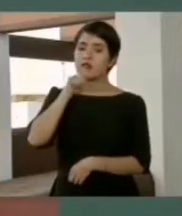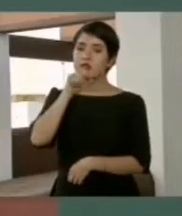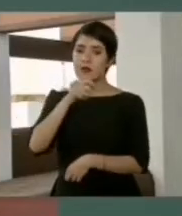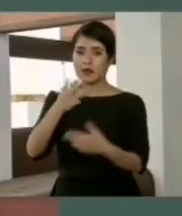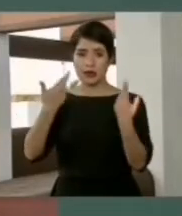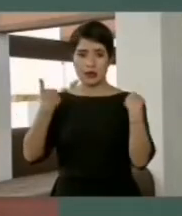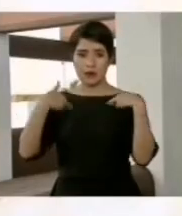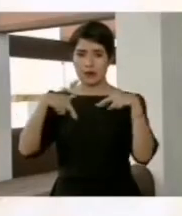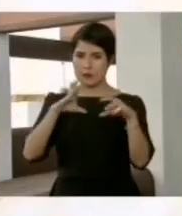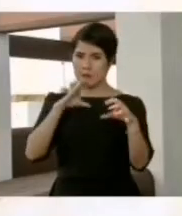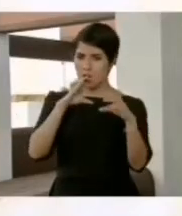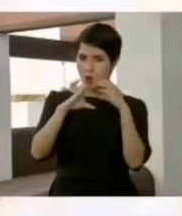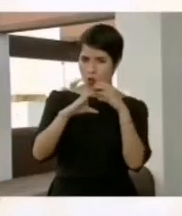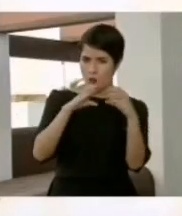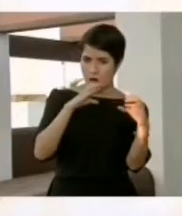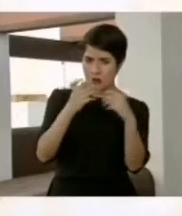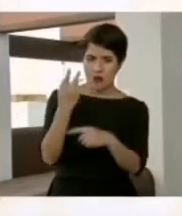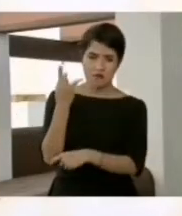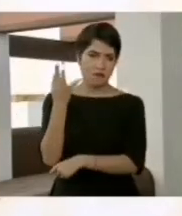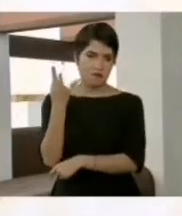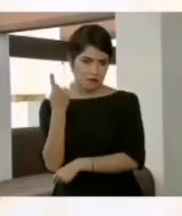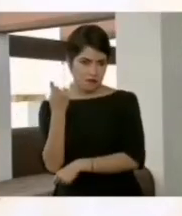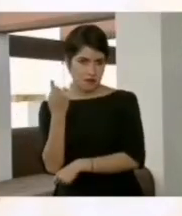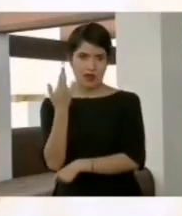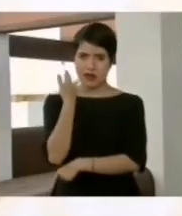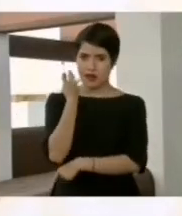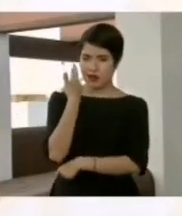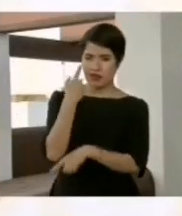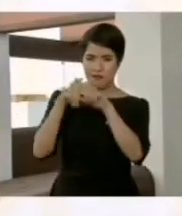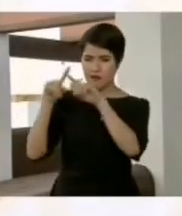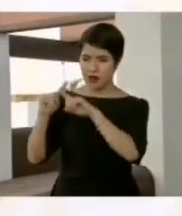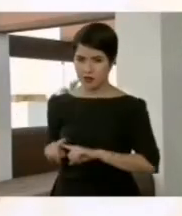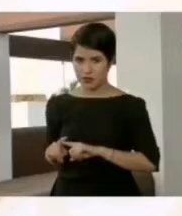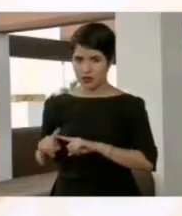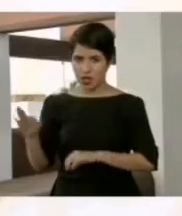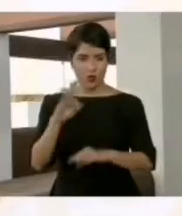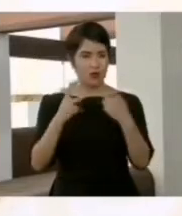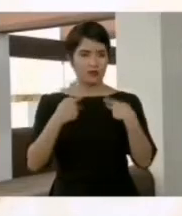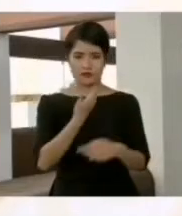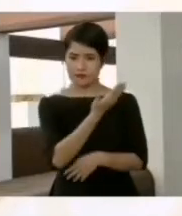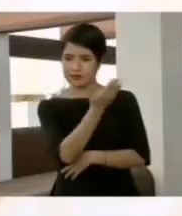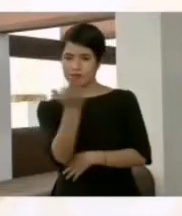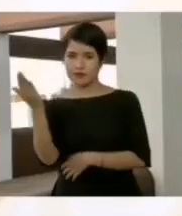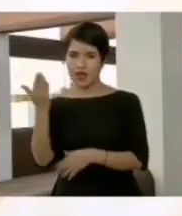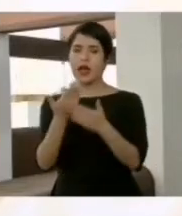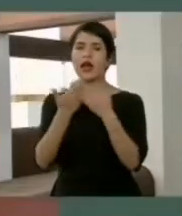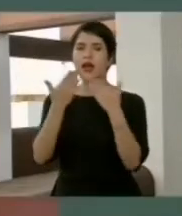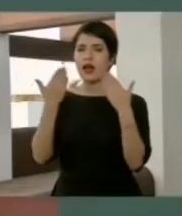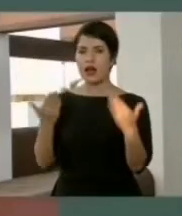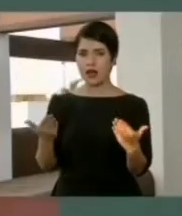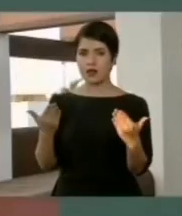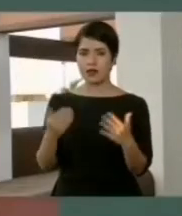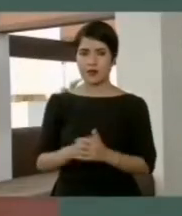representantes de los medios de comunicación y a todos los presentes. En esta ocasión, y con